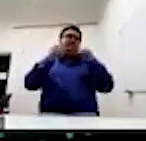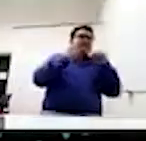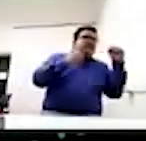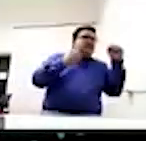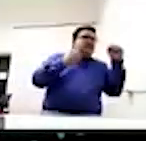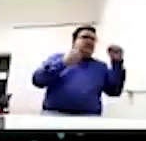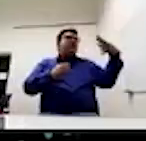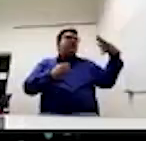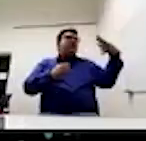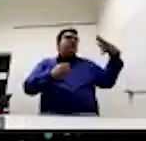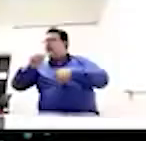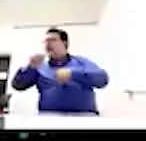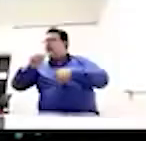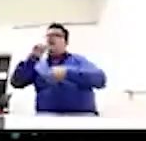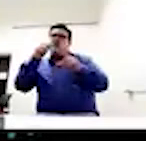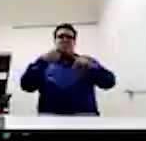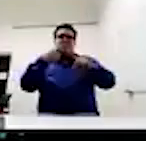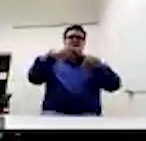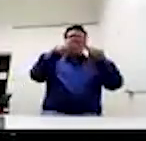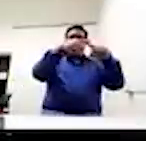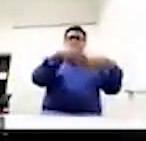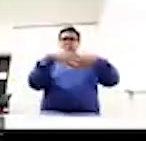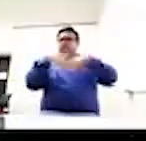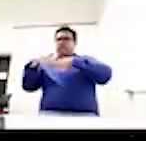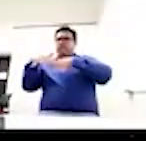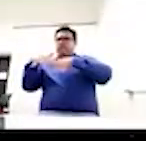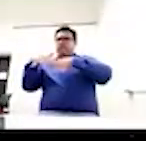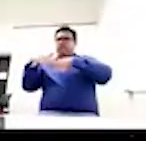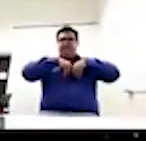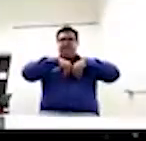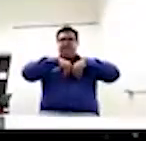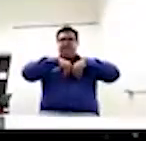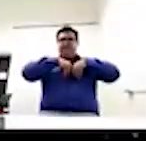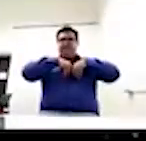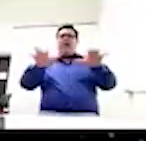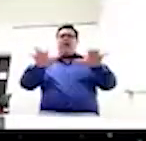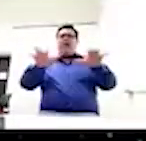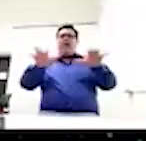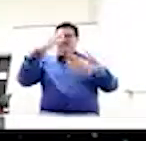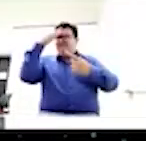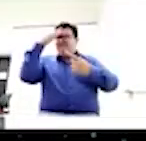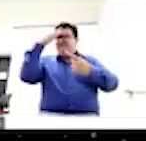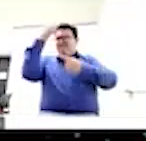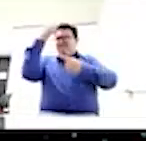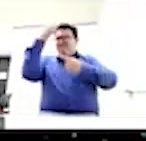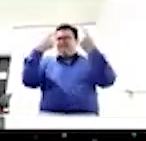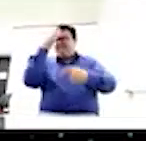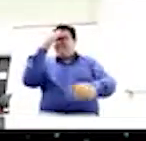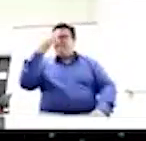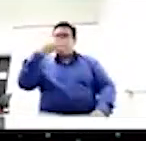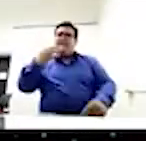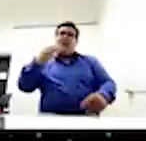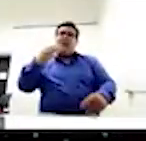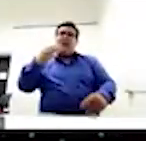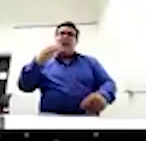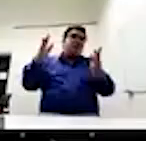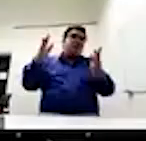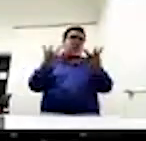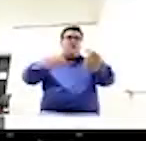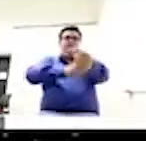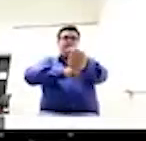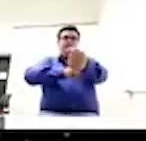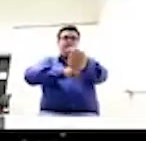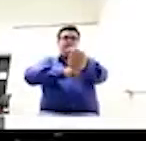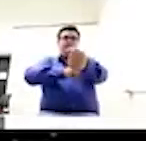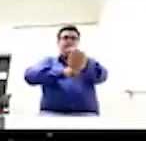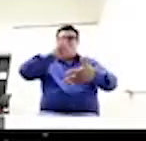dibujo mismo, lo que es bastante consecuente con las propiedades míticas, es decir, cuando las letras no eran letras sino